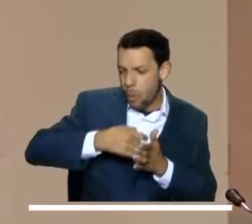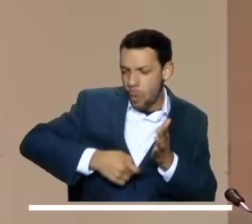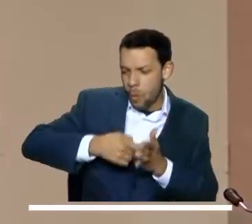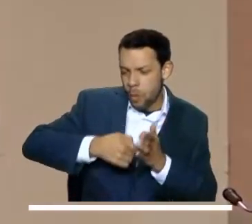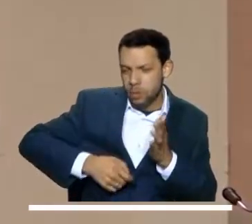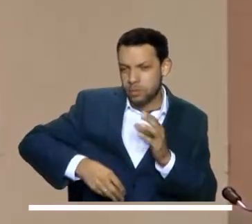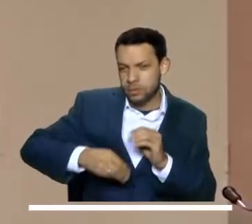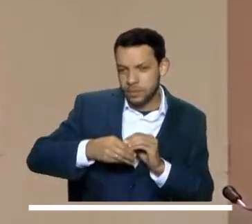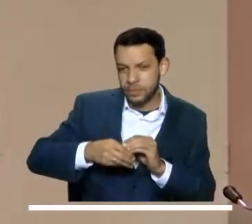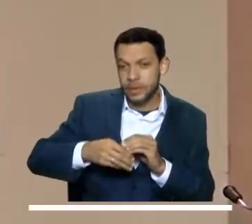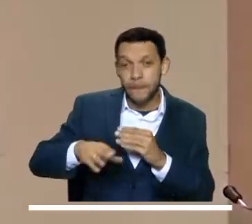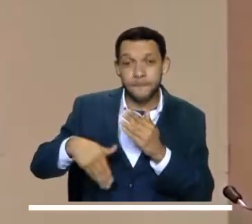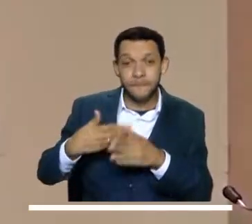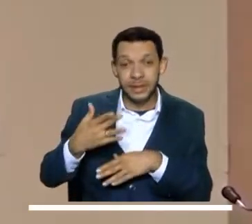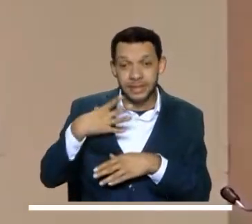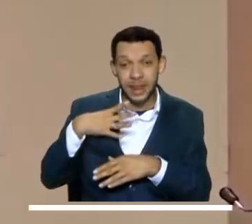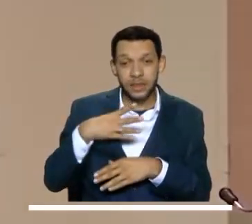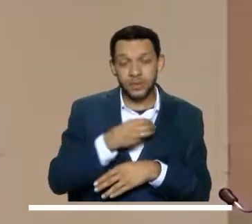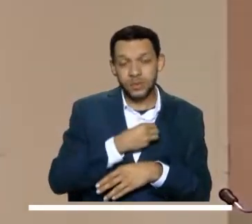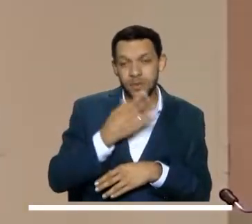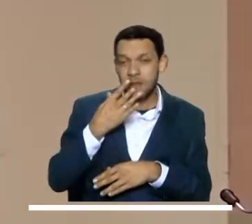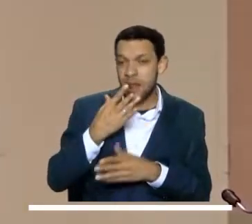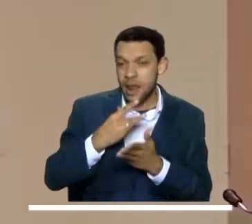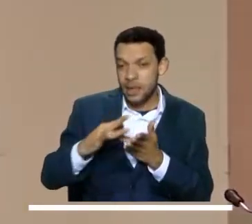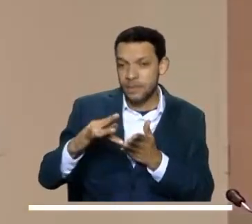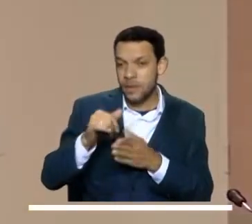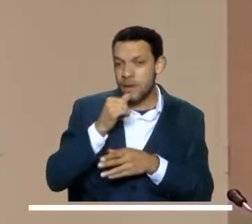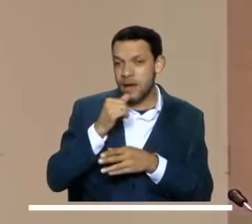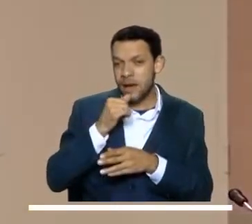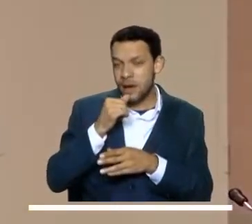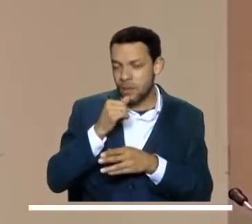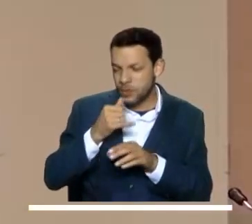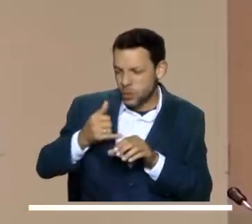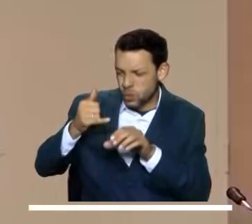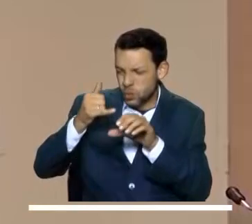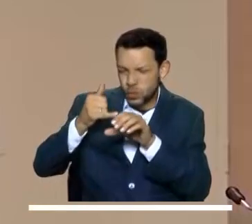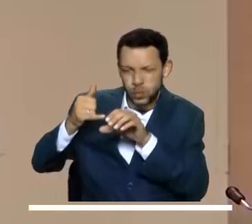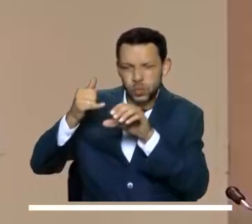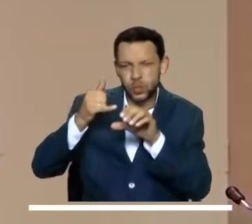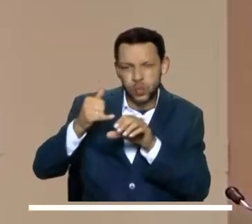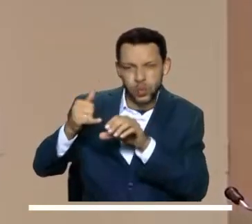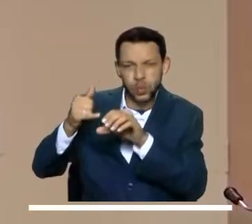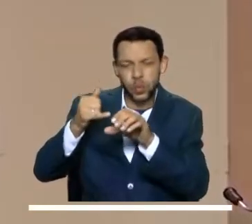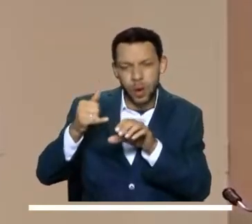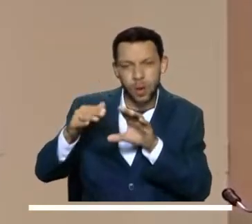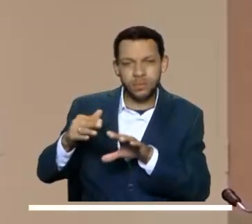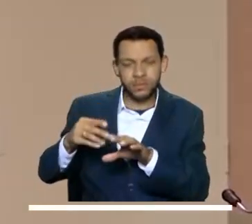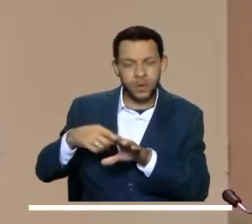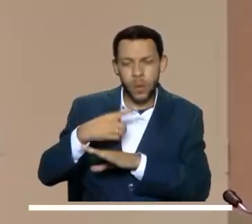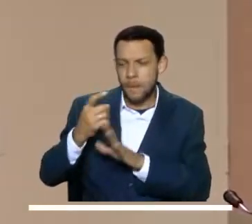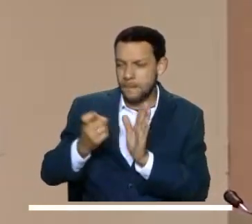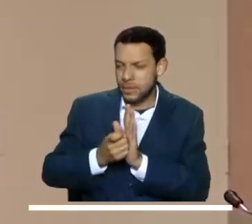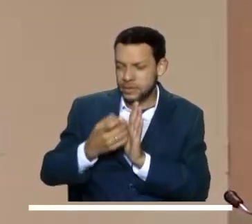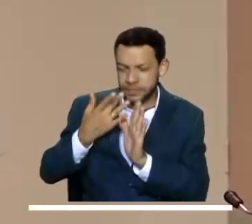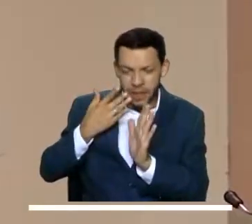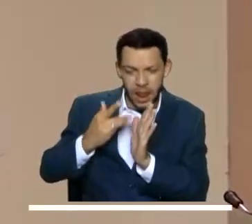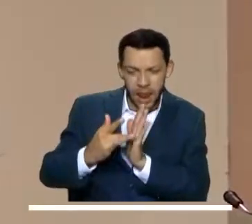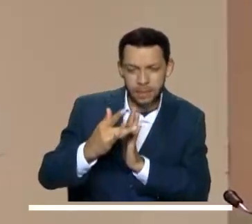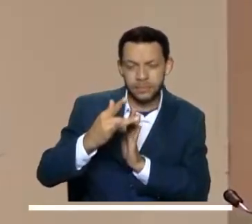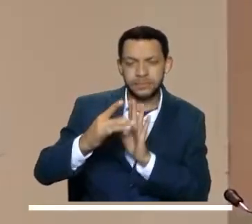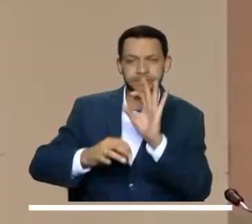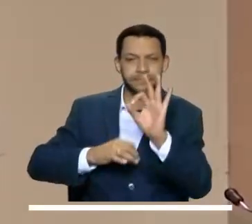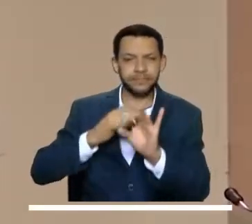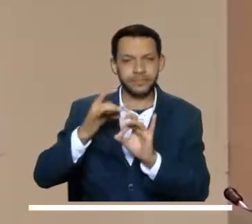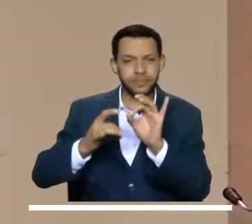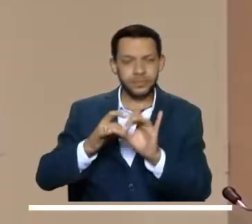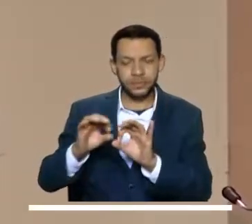Adicionalmente le hicimos lavado nuestro para tratar de erradicar sacar todo ese resto de materia fecal líquida, visualizar bien las paredes y evitar